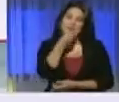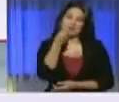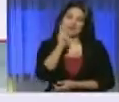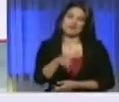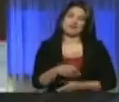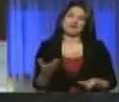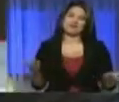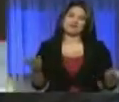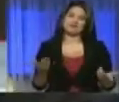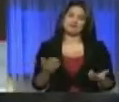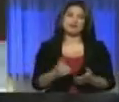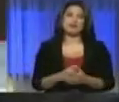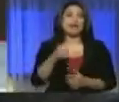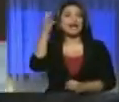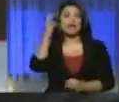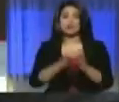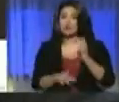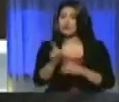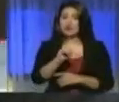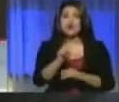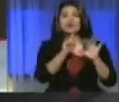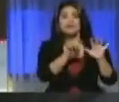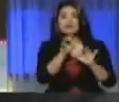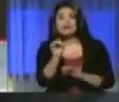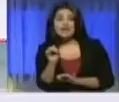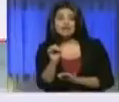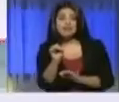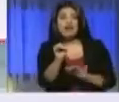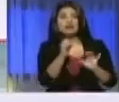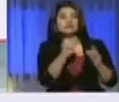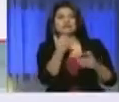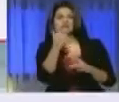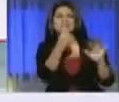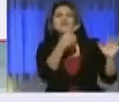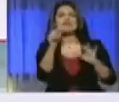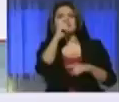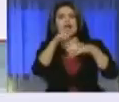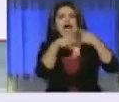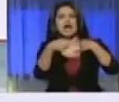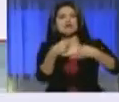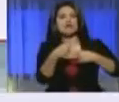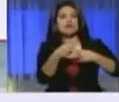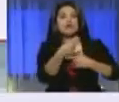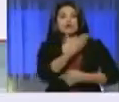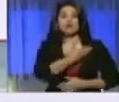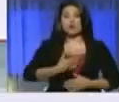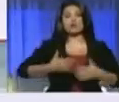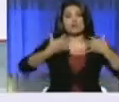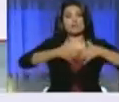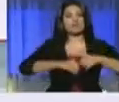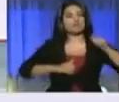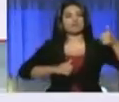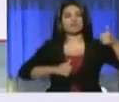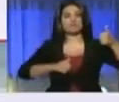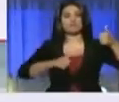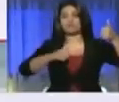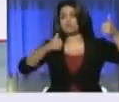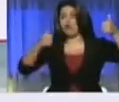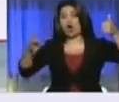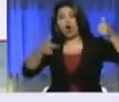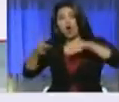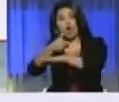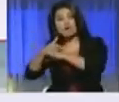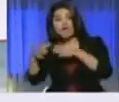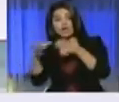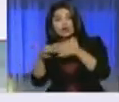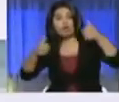No es casualidad, 60, 70 años no se movió un dedo. Si se estaba hablando de un aumento salarial